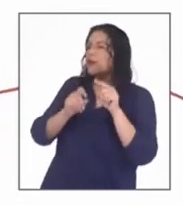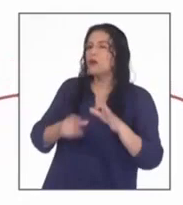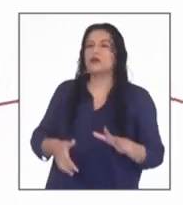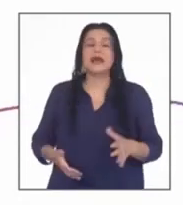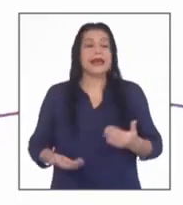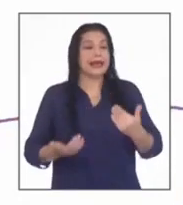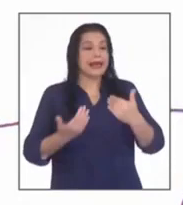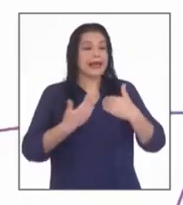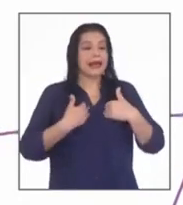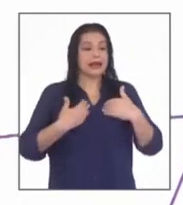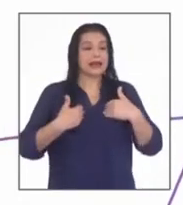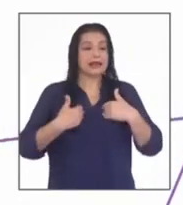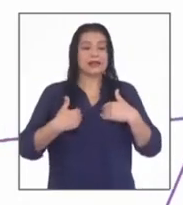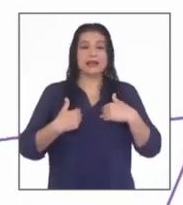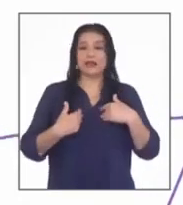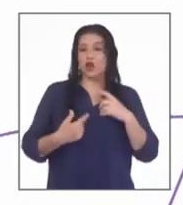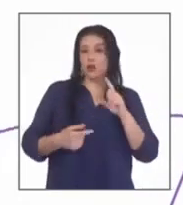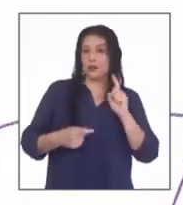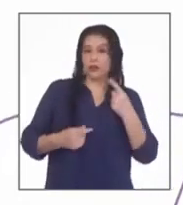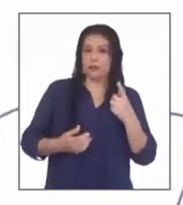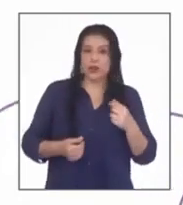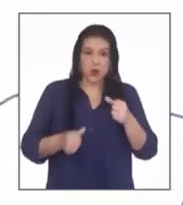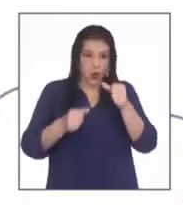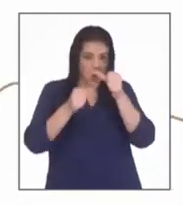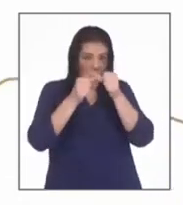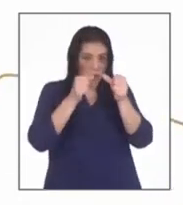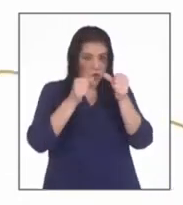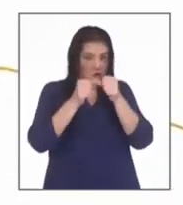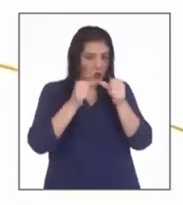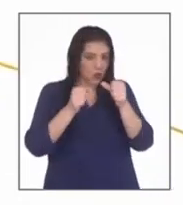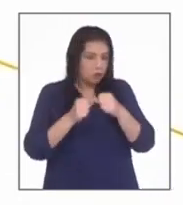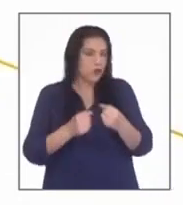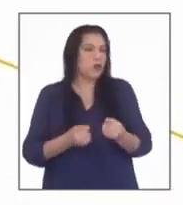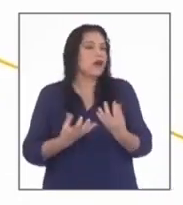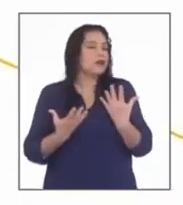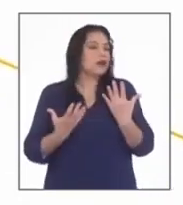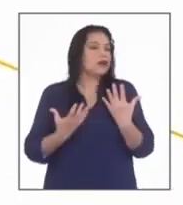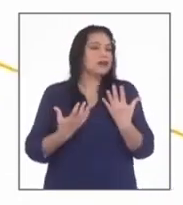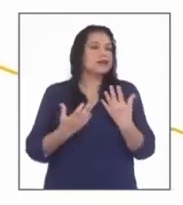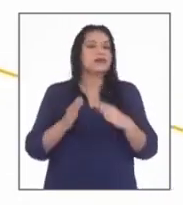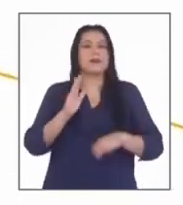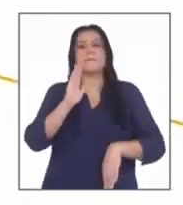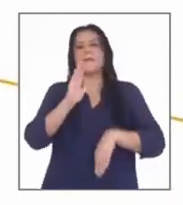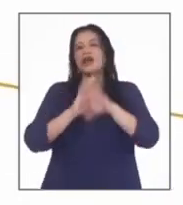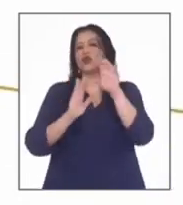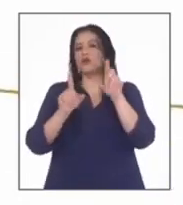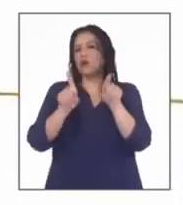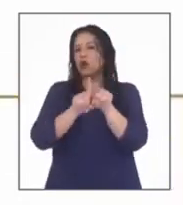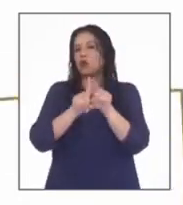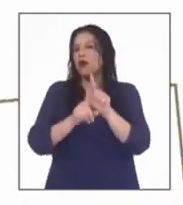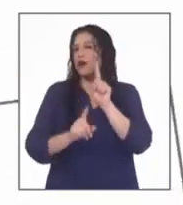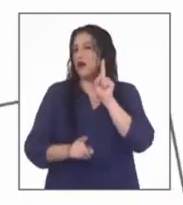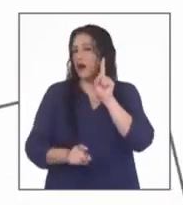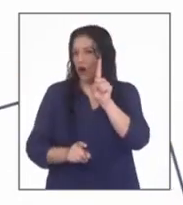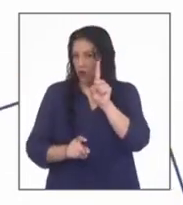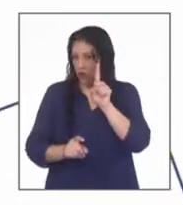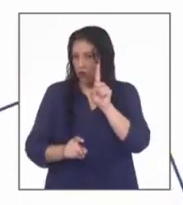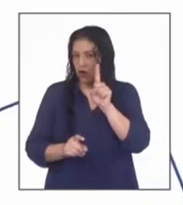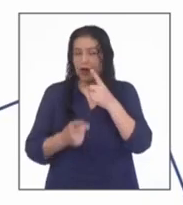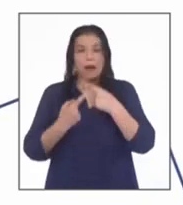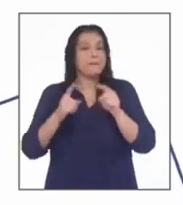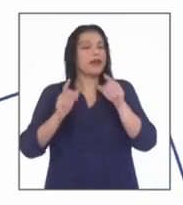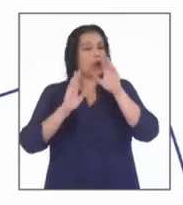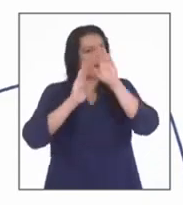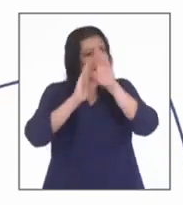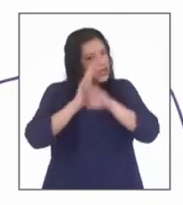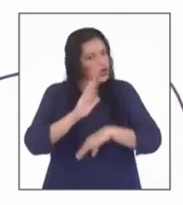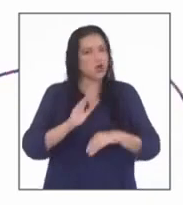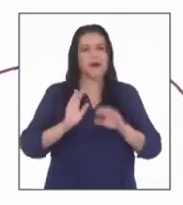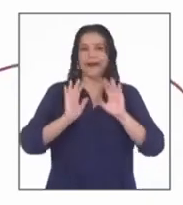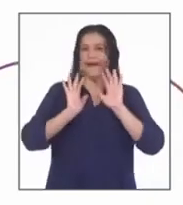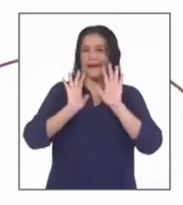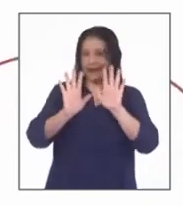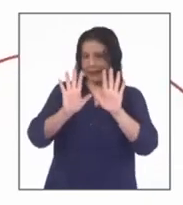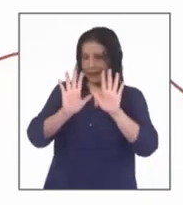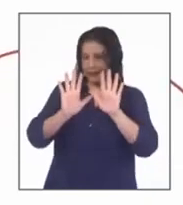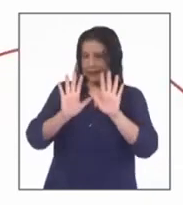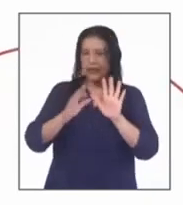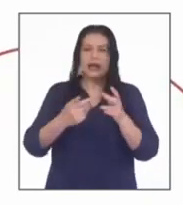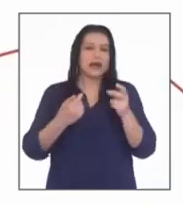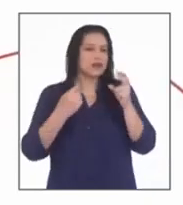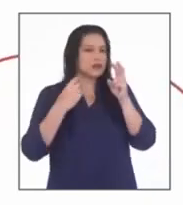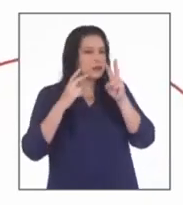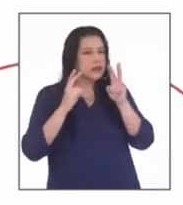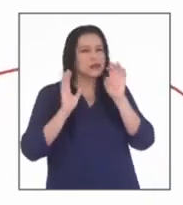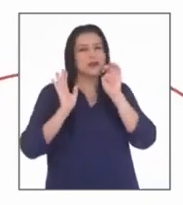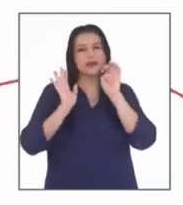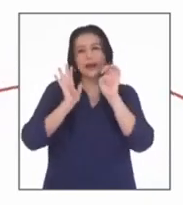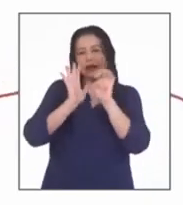El que tiene como primer factor un número cuyo valor absoluto es mayor o igual a 1, pero menor a 10. Ciñéndonos